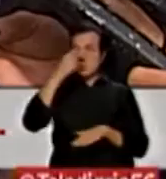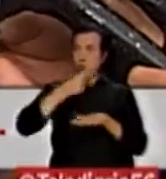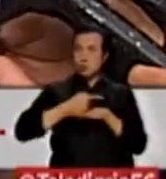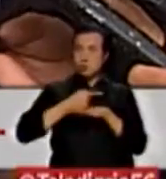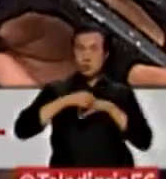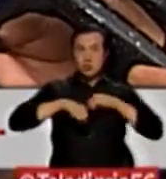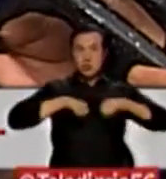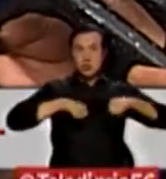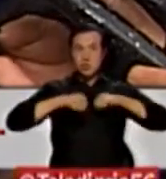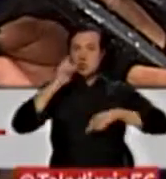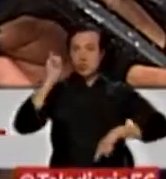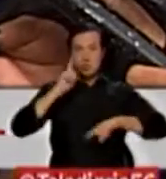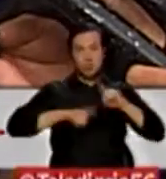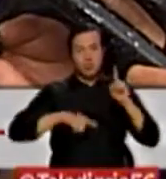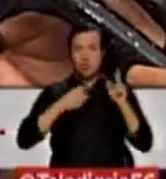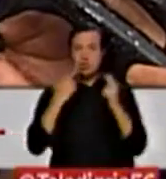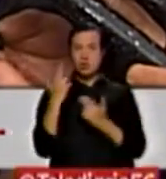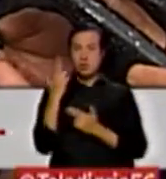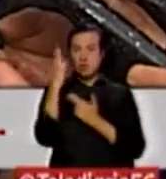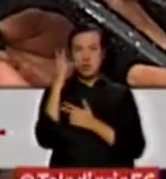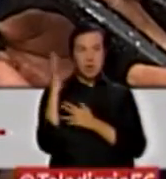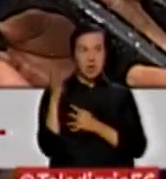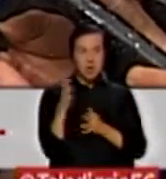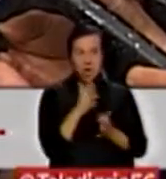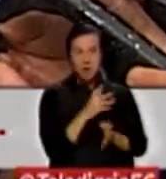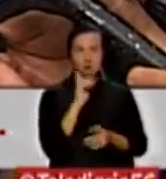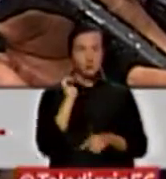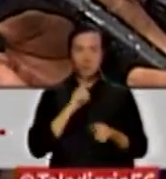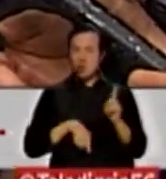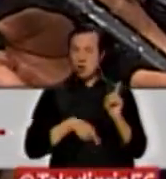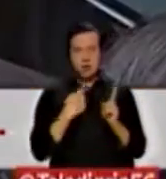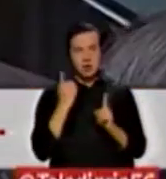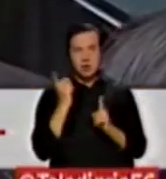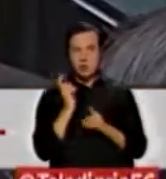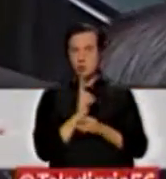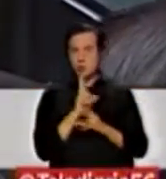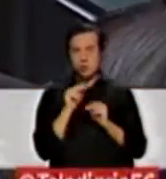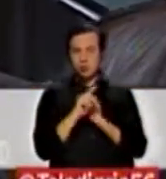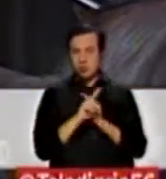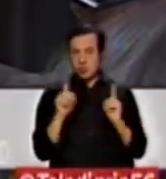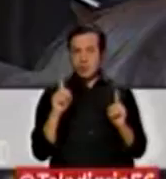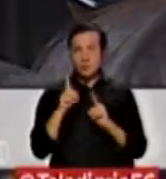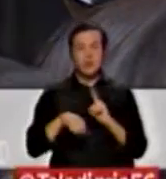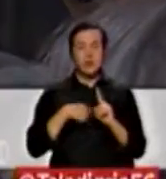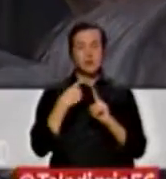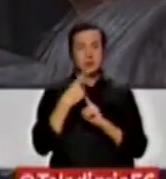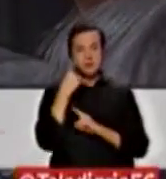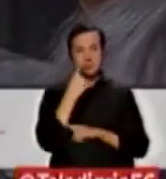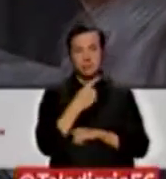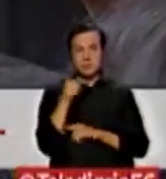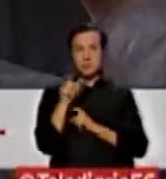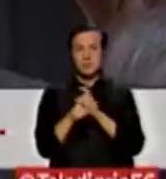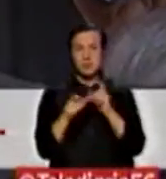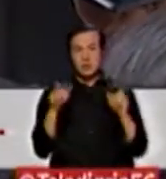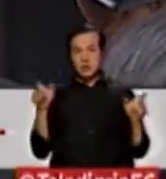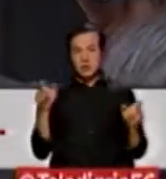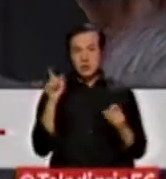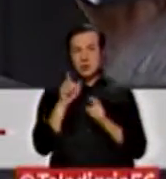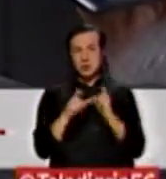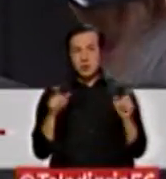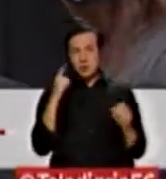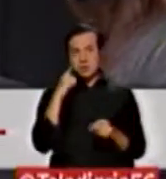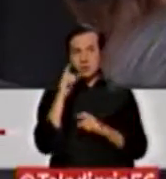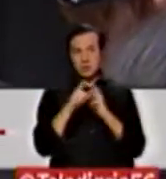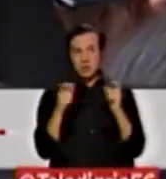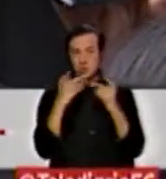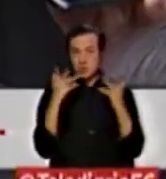operaciones no se podía haber utilizado este tipo de munición y este tipo de fusiles. Dentro de eso también identificó que habían personas